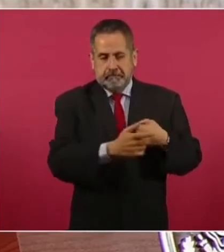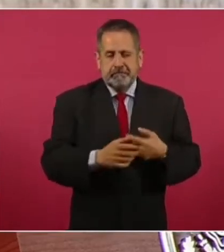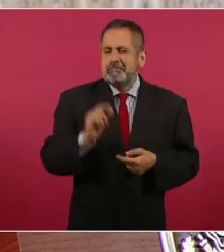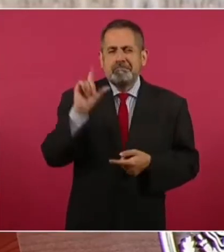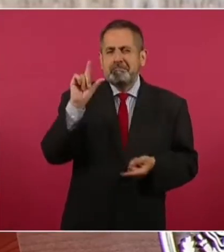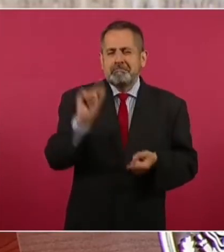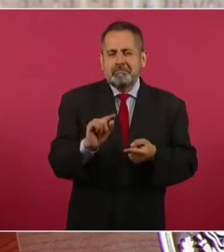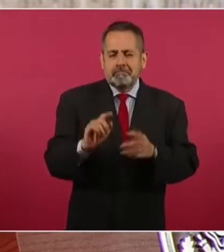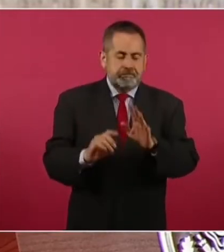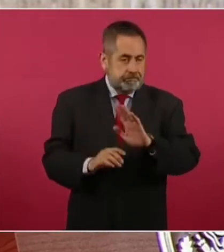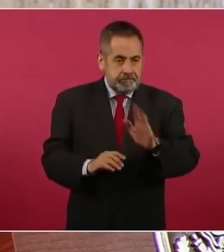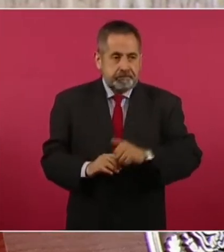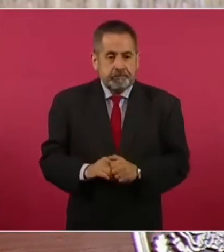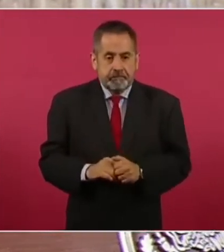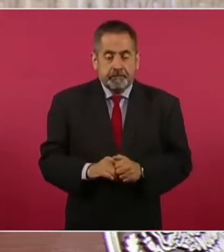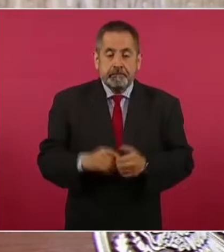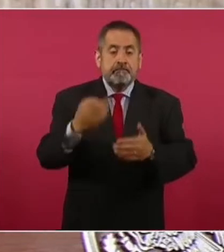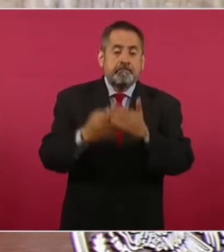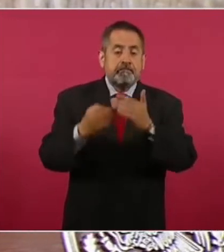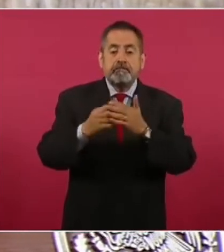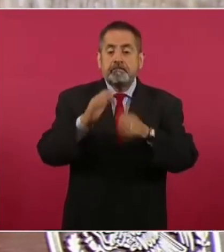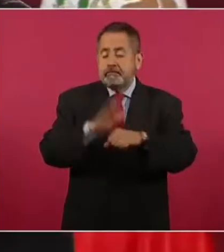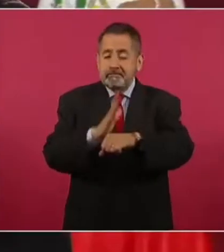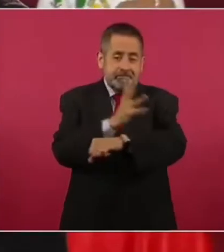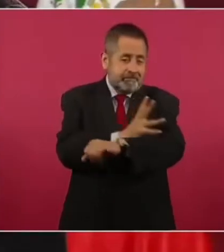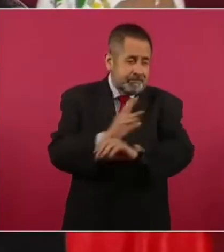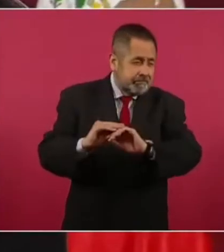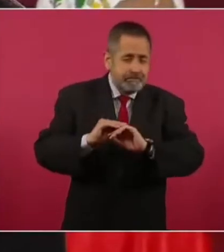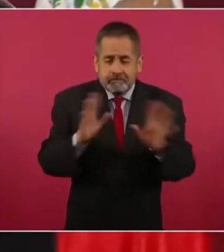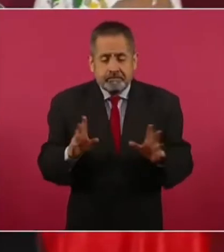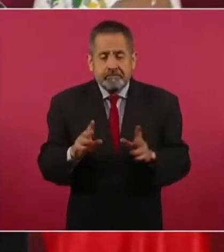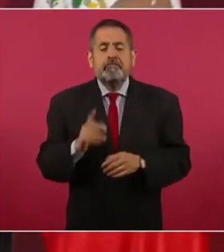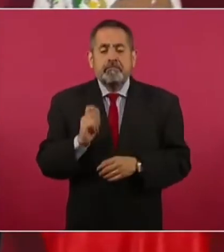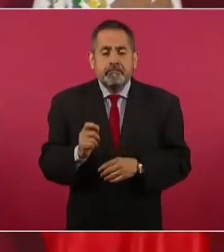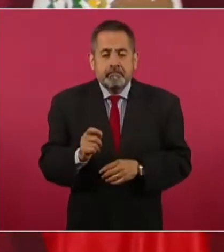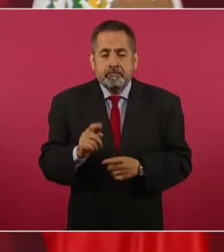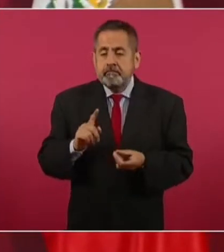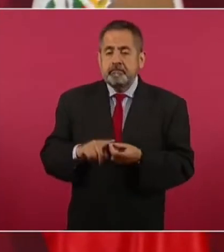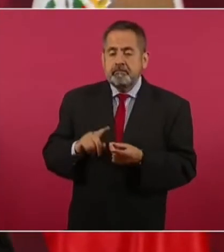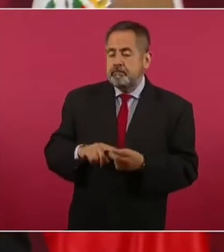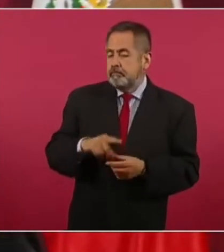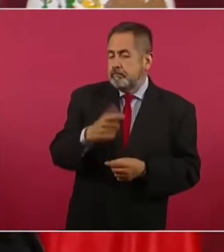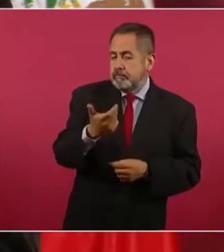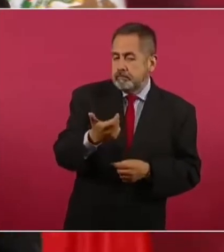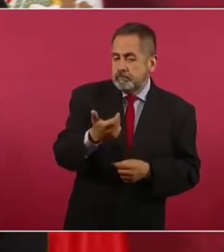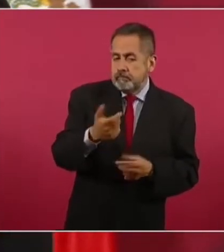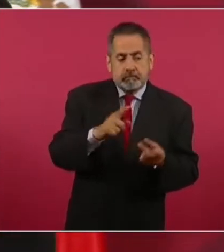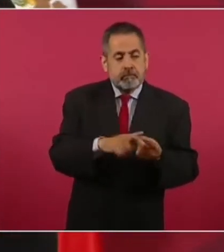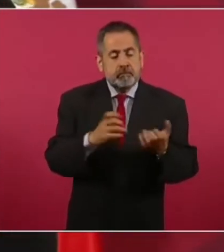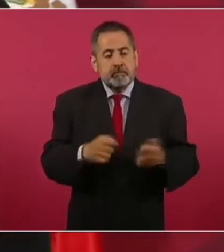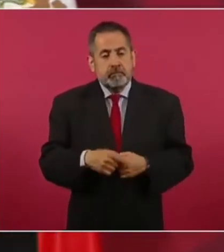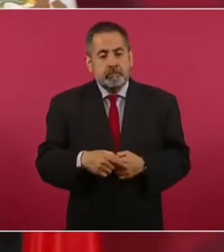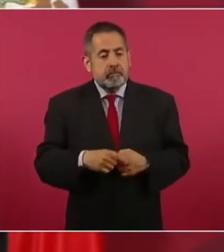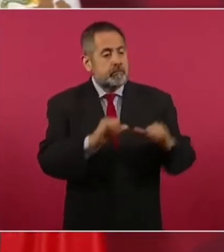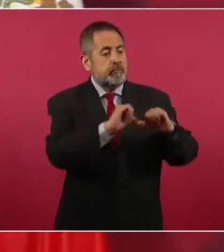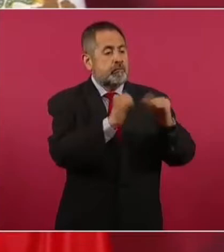Lo que falta por transparentar es el dinero que reciben asociaciones